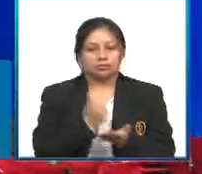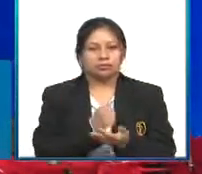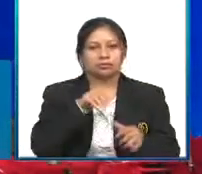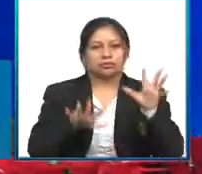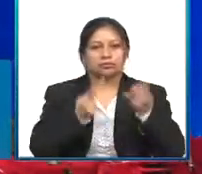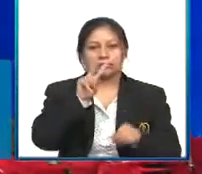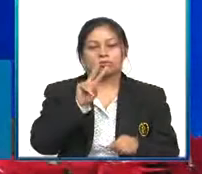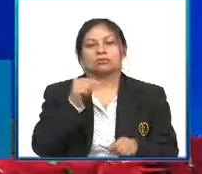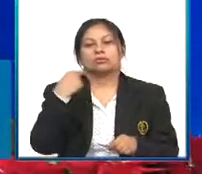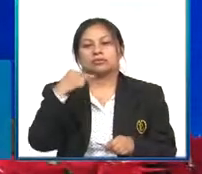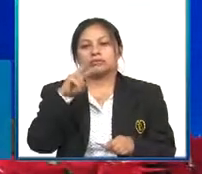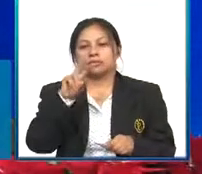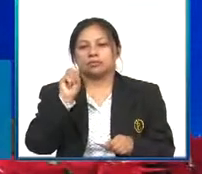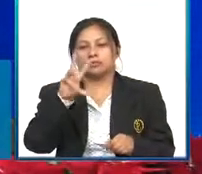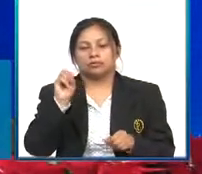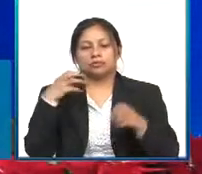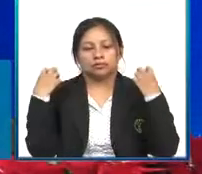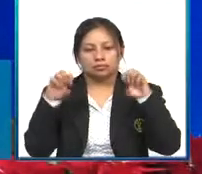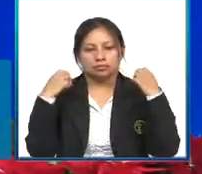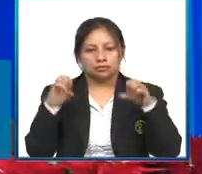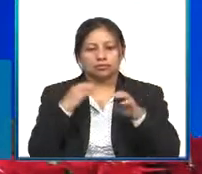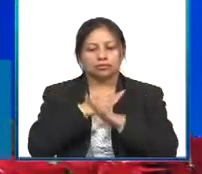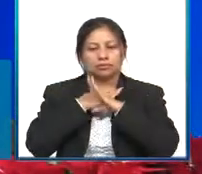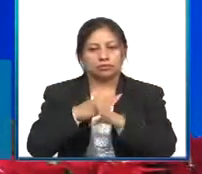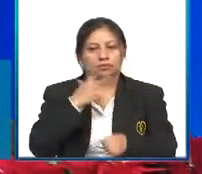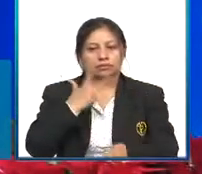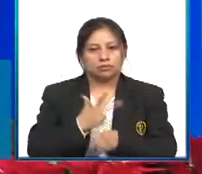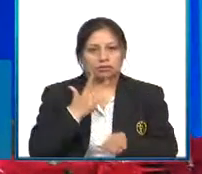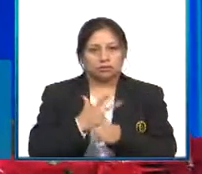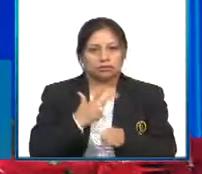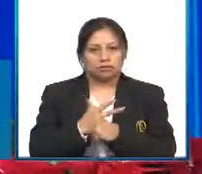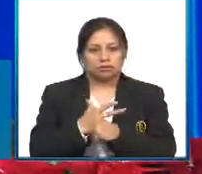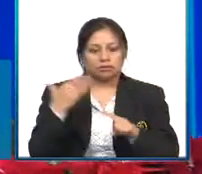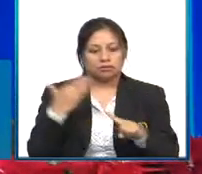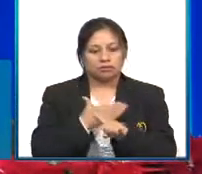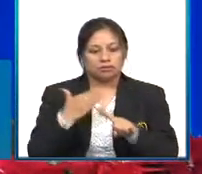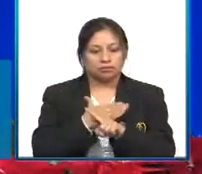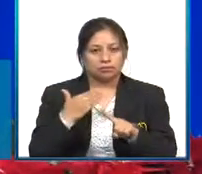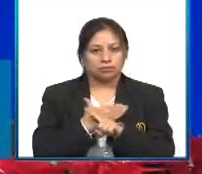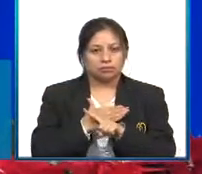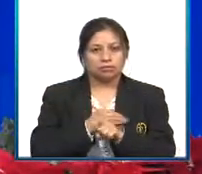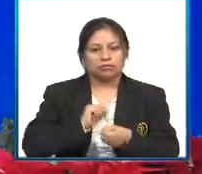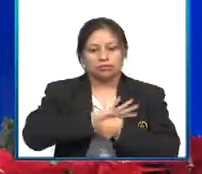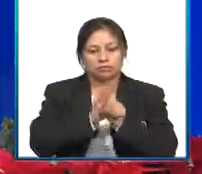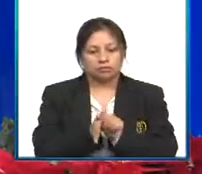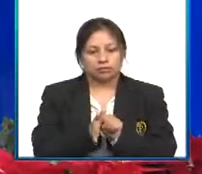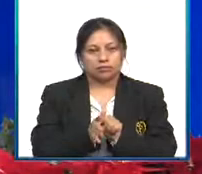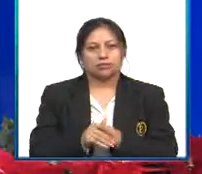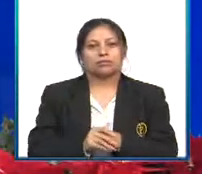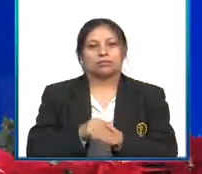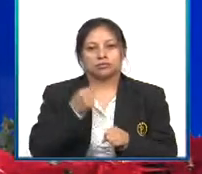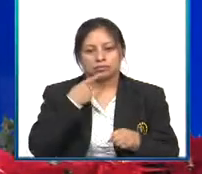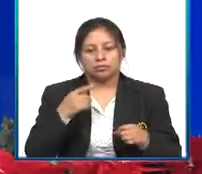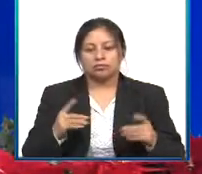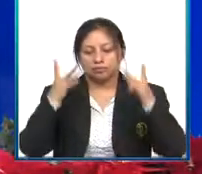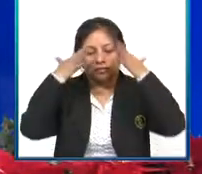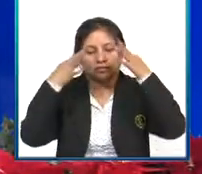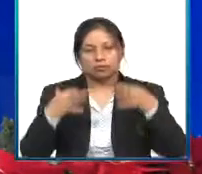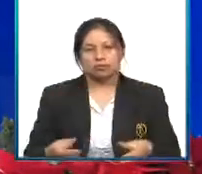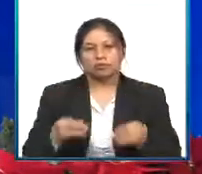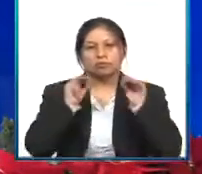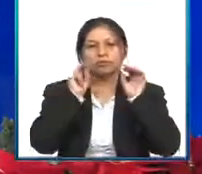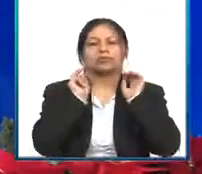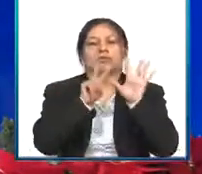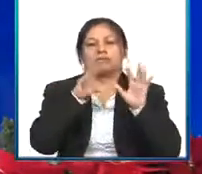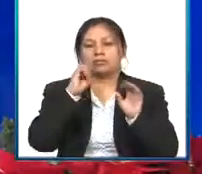Decreto 12-2020, ley de emergencia para proteger a los guatemaltecos de los efectos causados por la pandemia del coronavirus, y que se destinaron